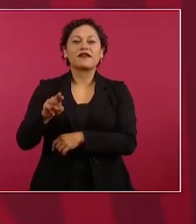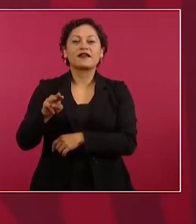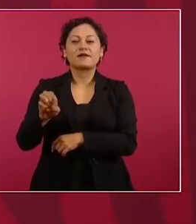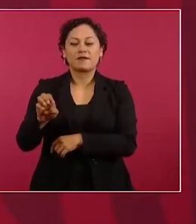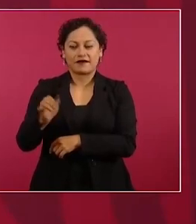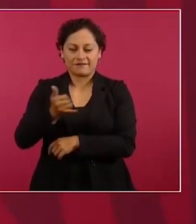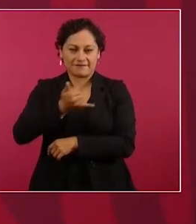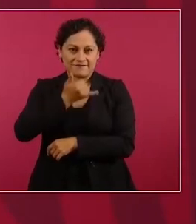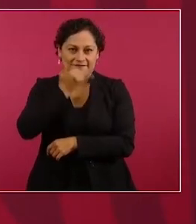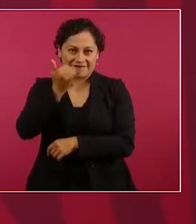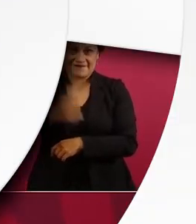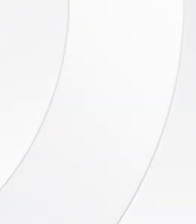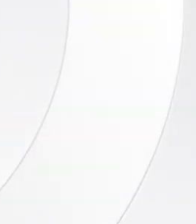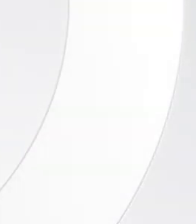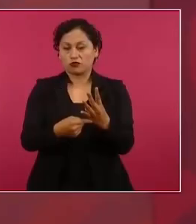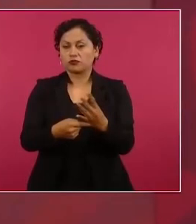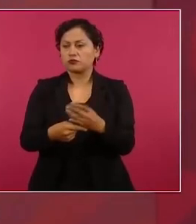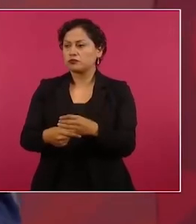Grupo Firme.